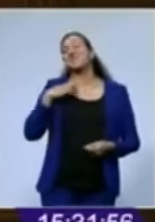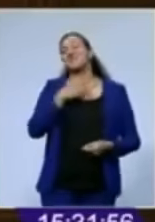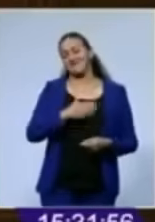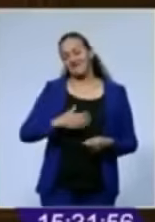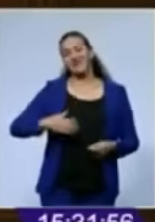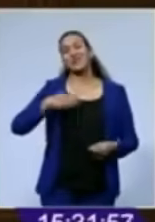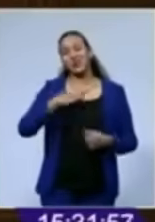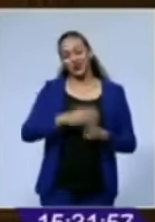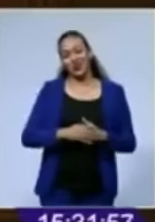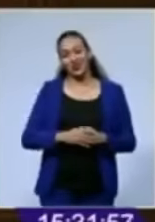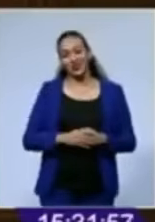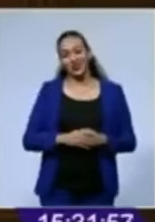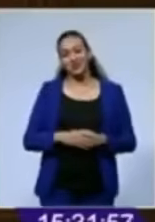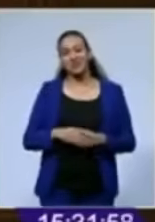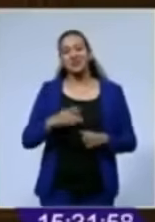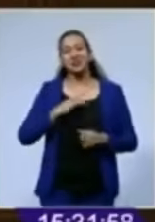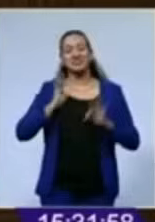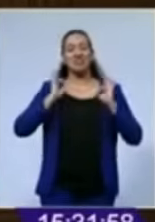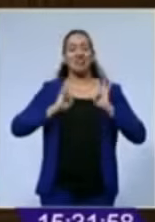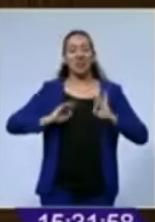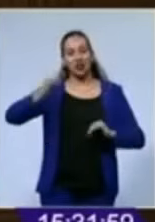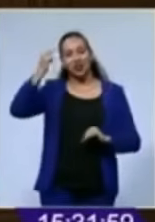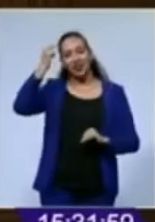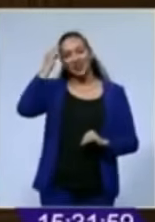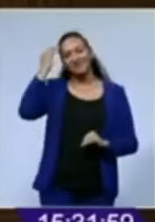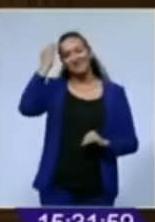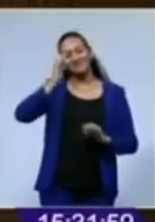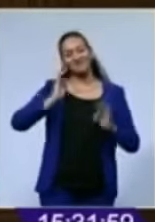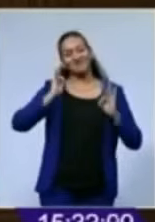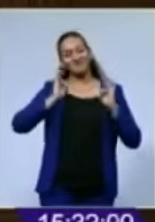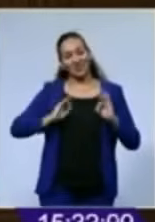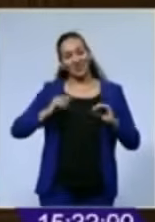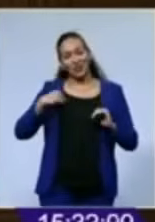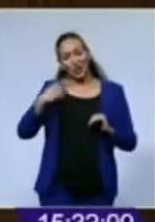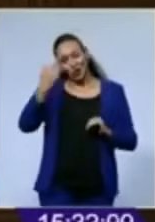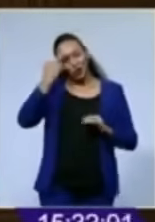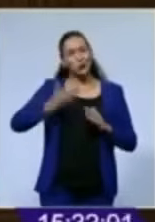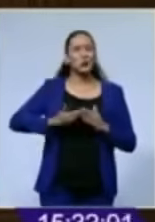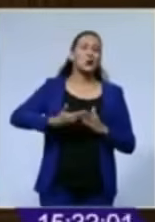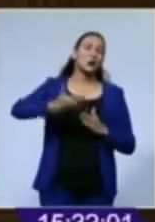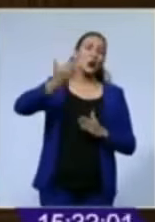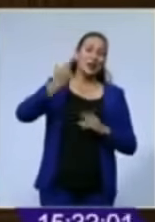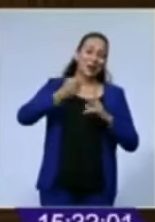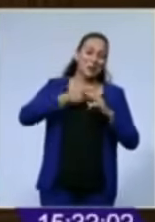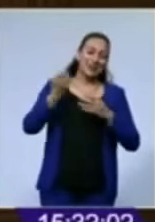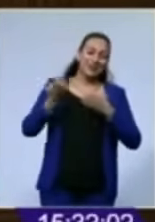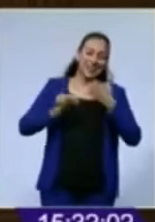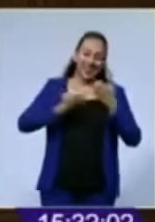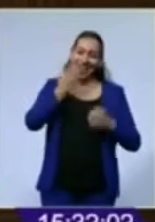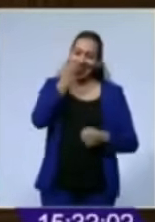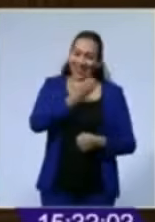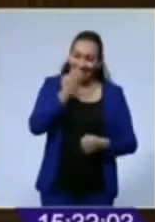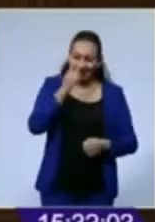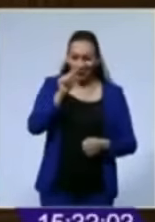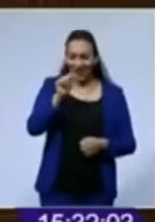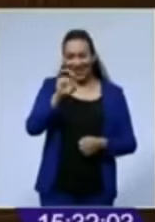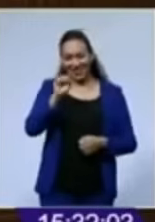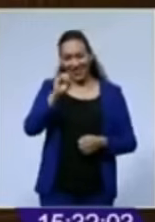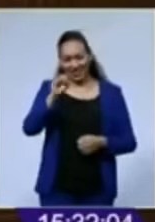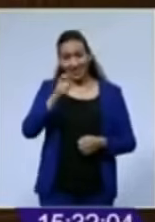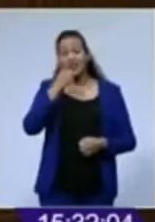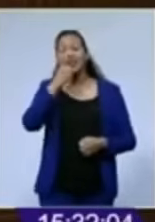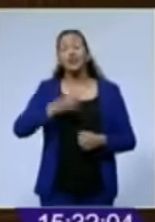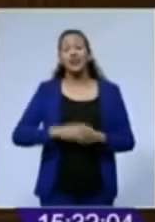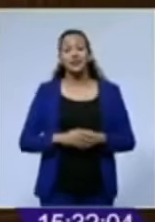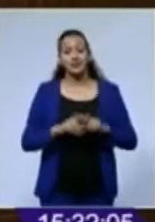conciencia con que me comprometí en mi tesis profesional que se vio Ahí que decía que con la frase latina